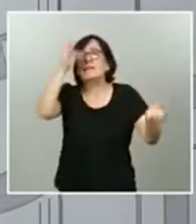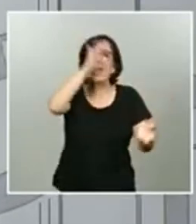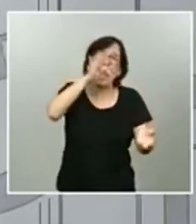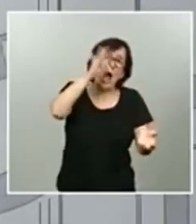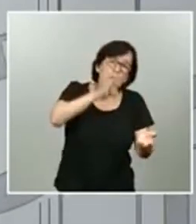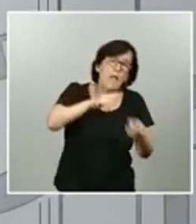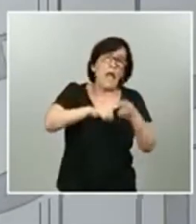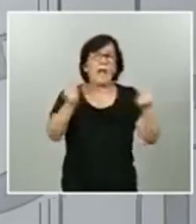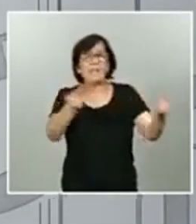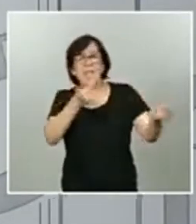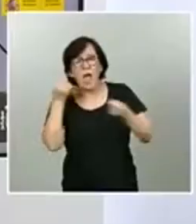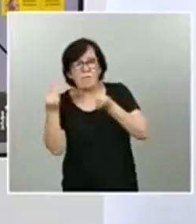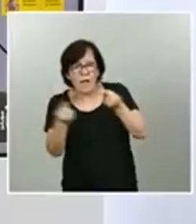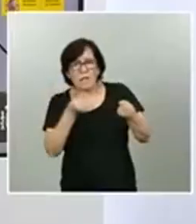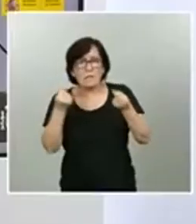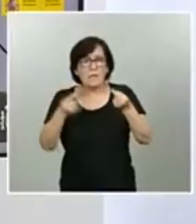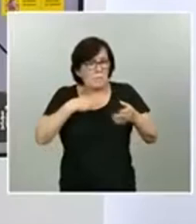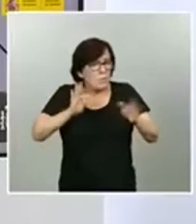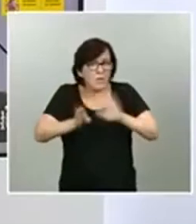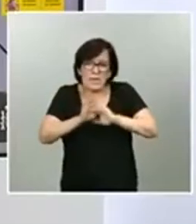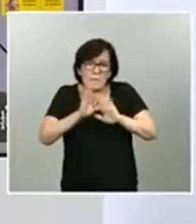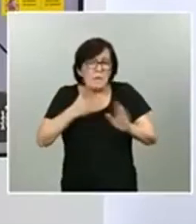questa.